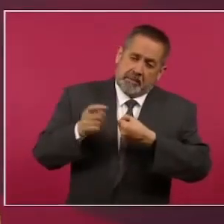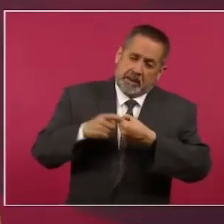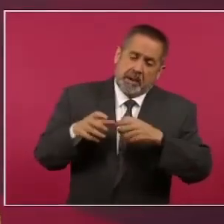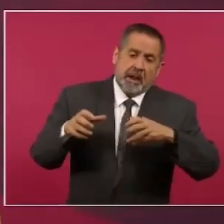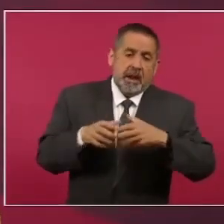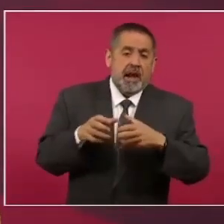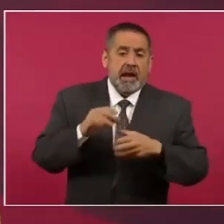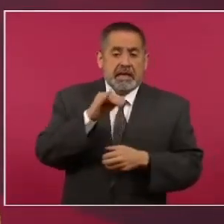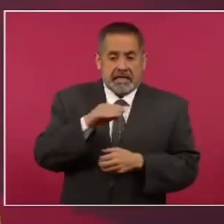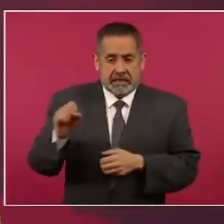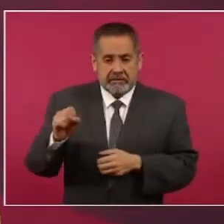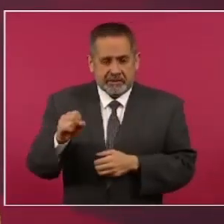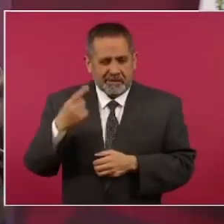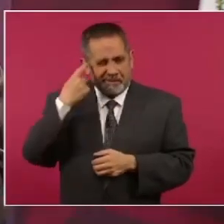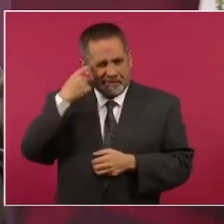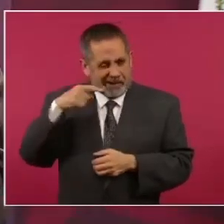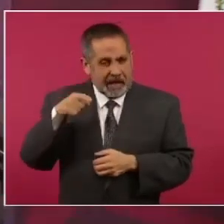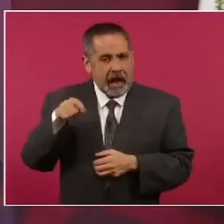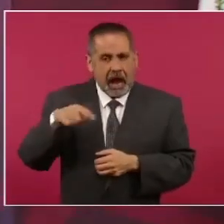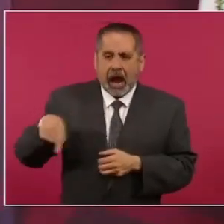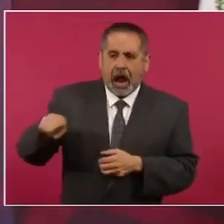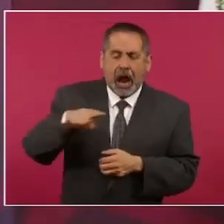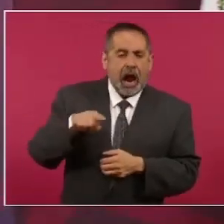Seguro Social como